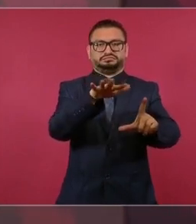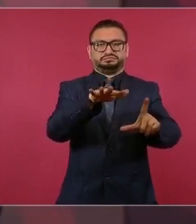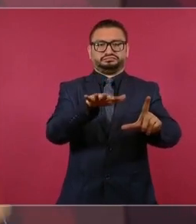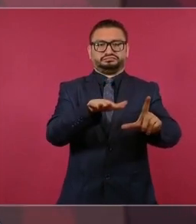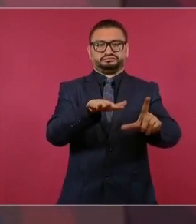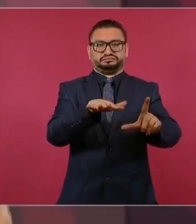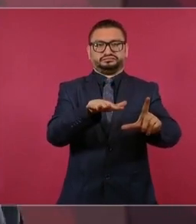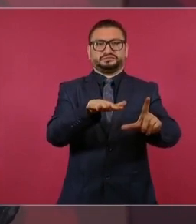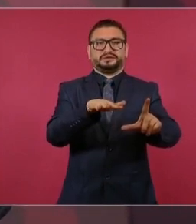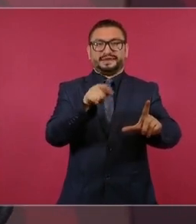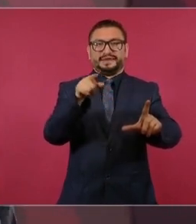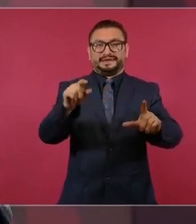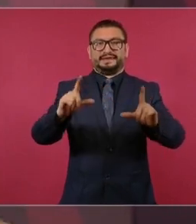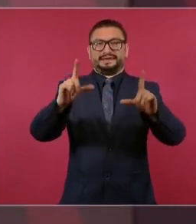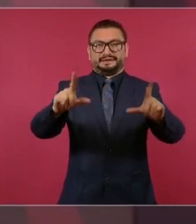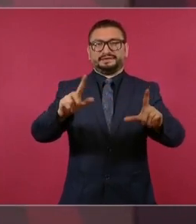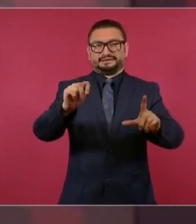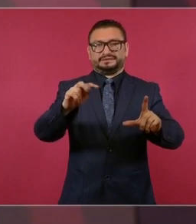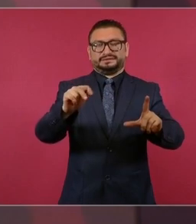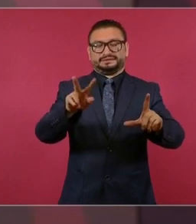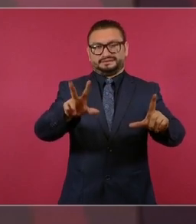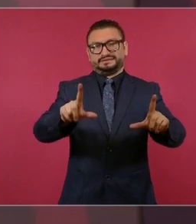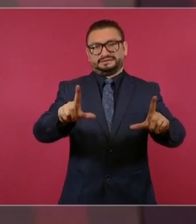un lado hay una pantalla.